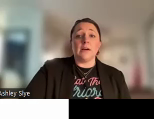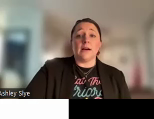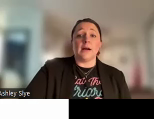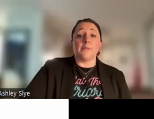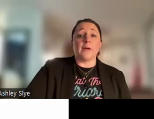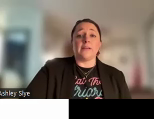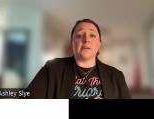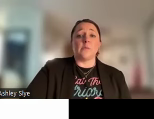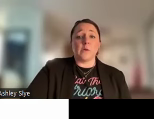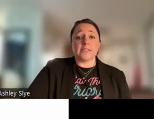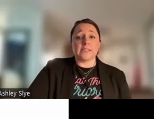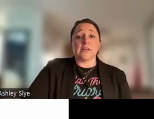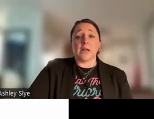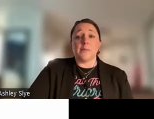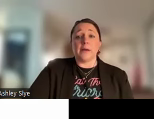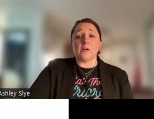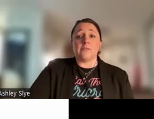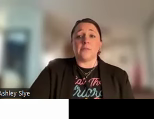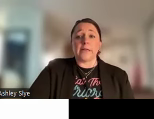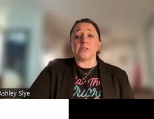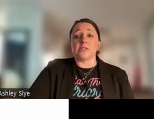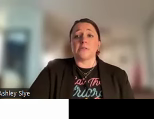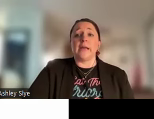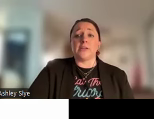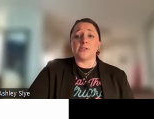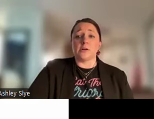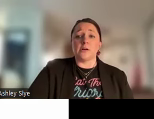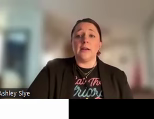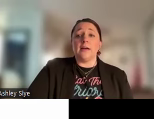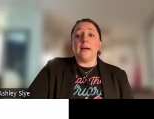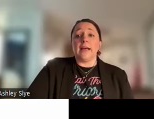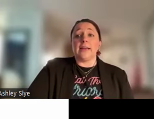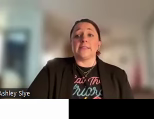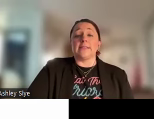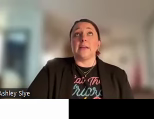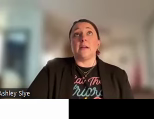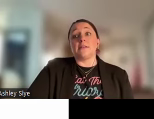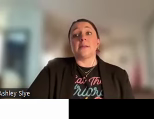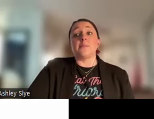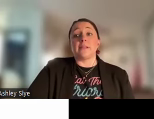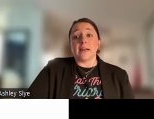todo lo que se escribe tiene cierta